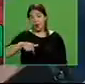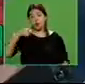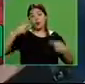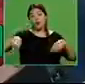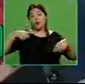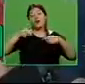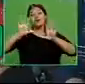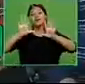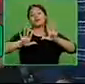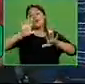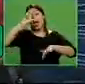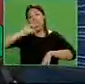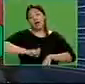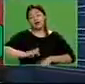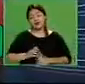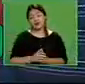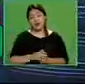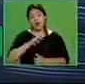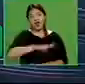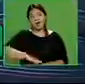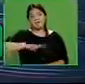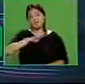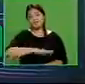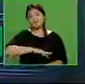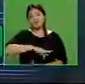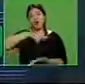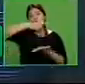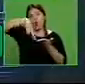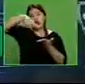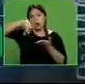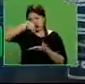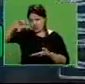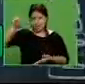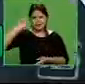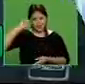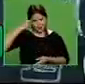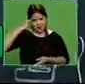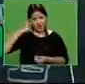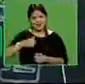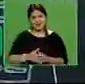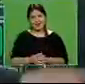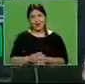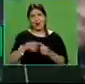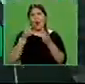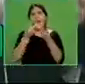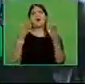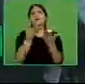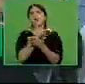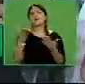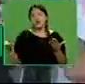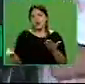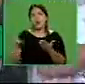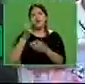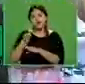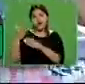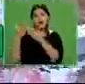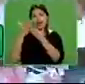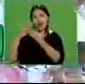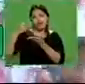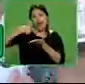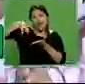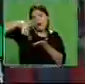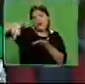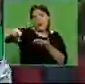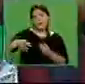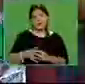cumpliendo 10 años la misión Robinson. ¿Ustedes se acuerdan? ¿Cuántos de ustedes no habrán pasado por la misión